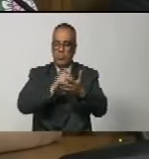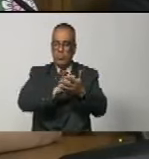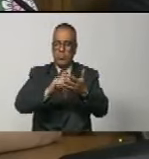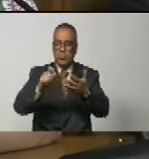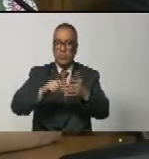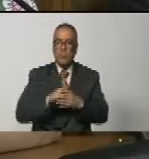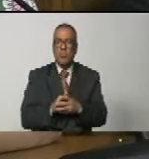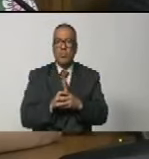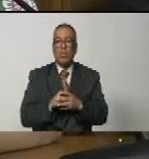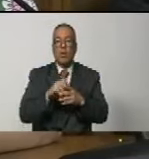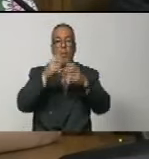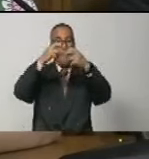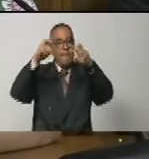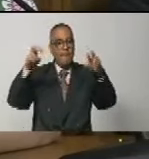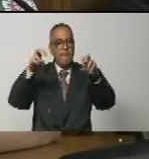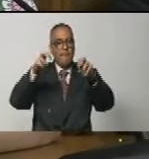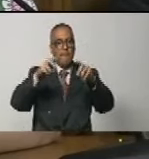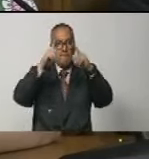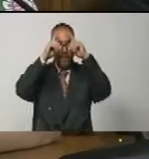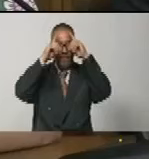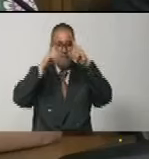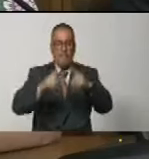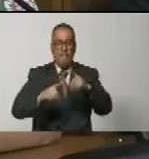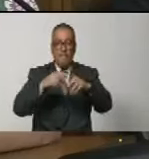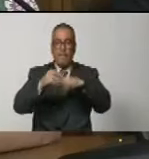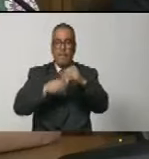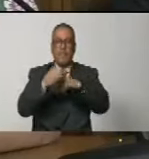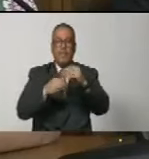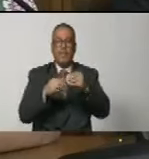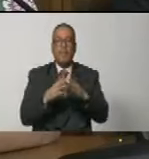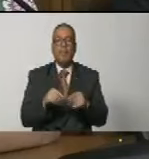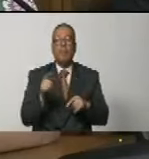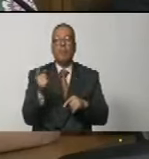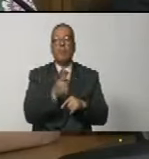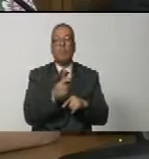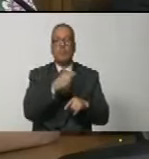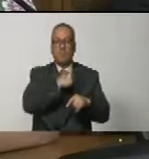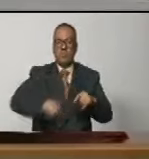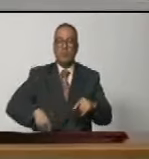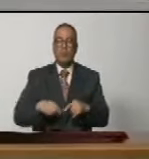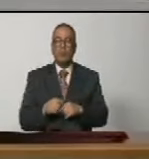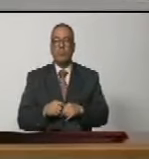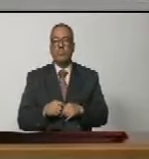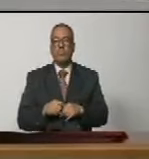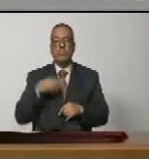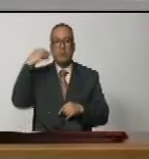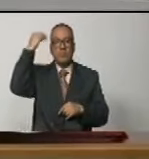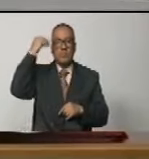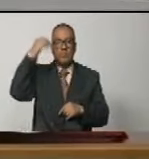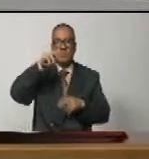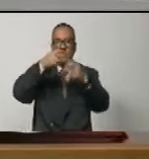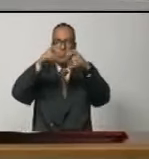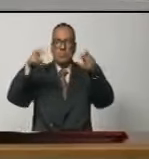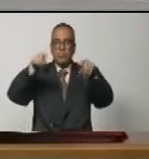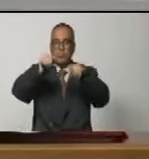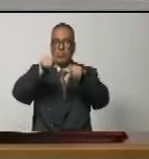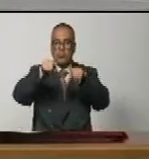siguientes términos. Epígrafe. Decisión del procedimiento. Es todo, ciudadano presidente. En consideración al